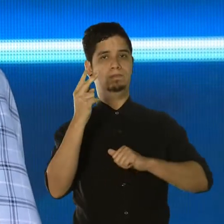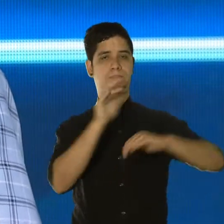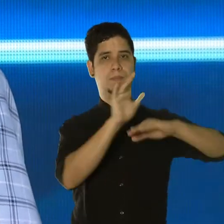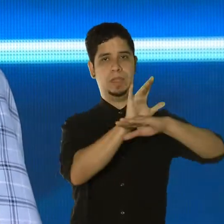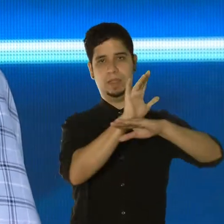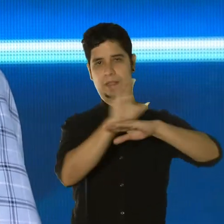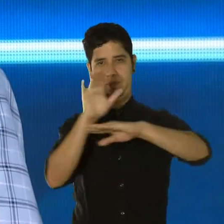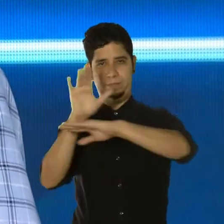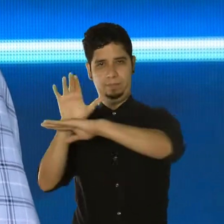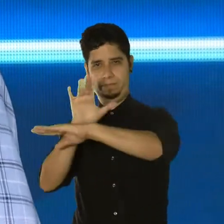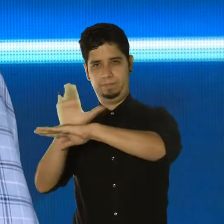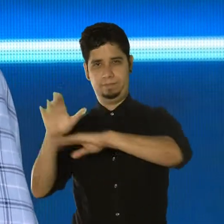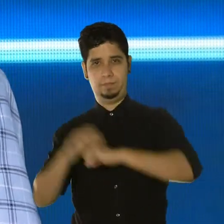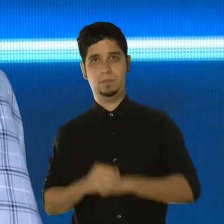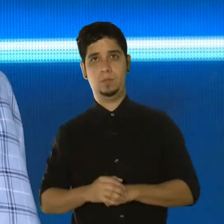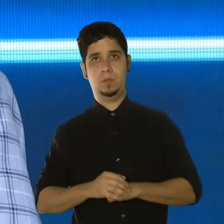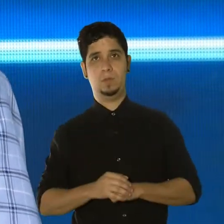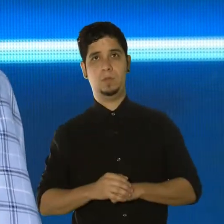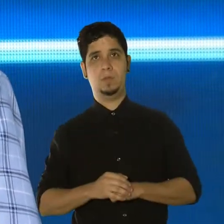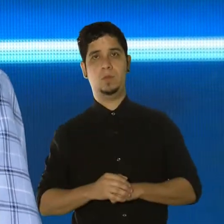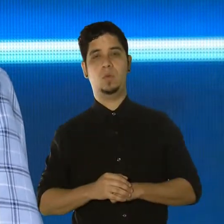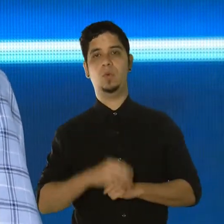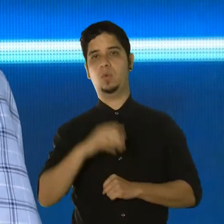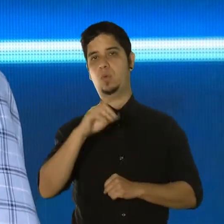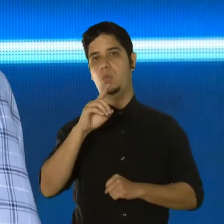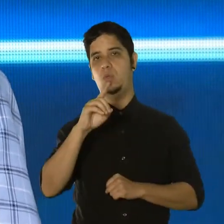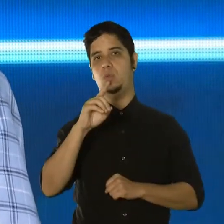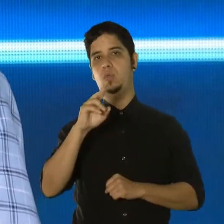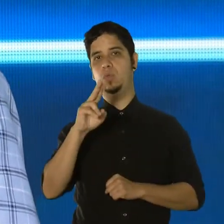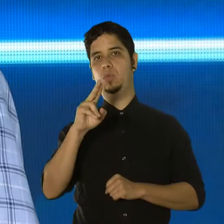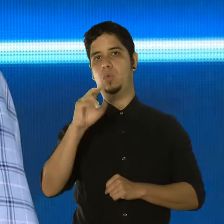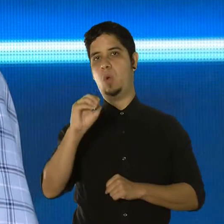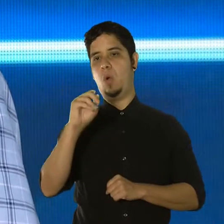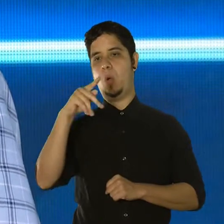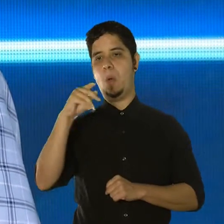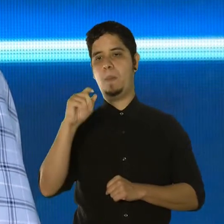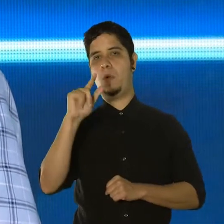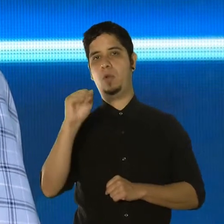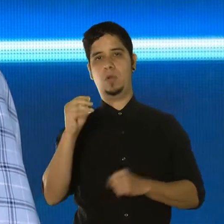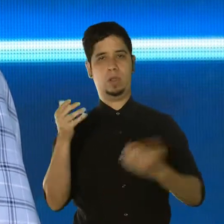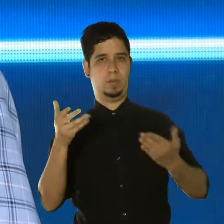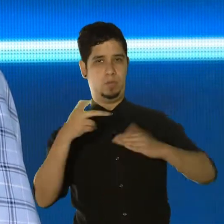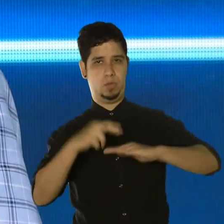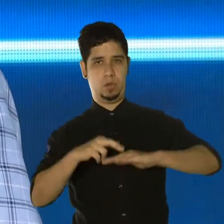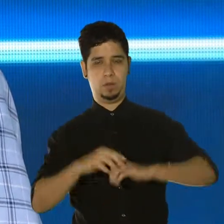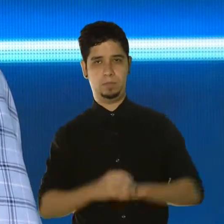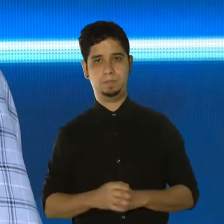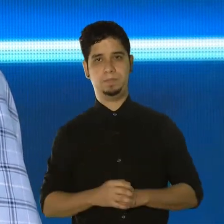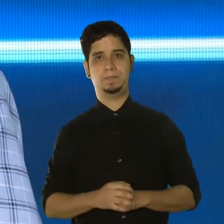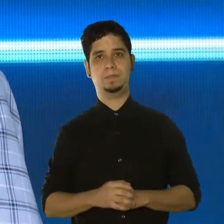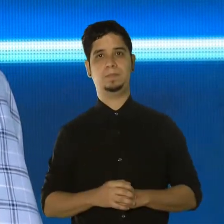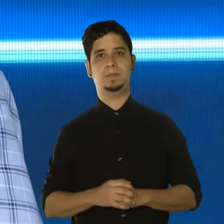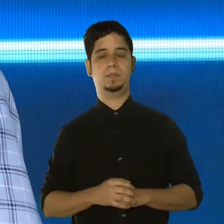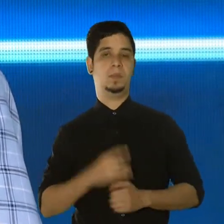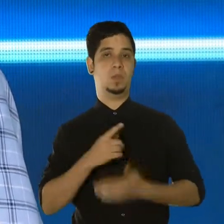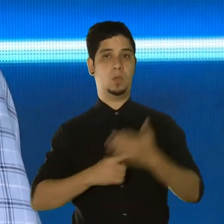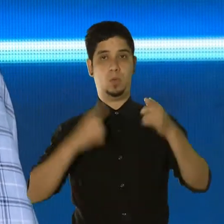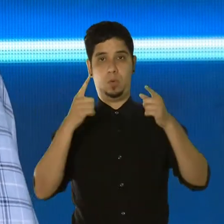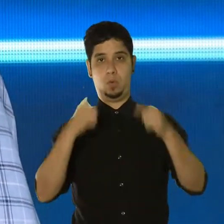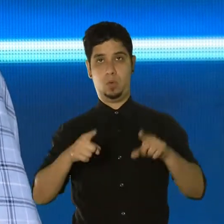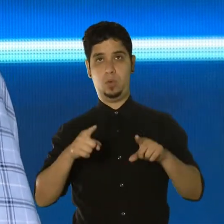se considera y se ha llamado un duopolio en Puerto Rico. Y básicamente el consumidor ha